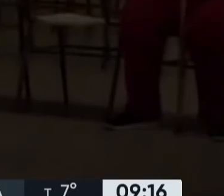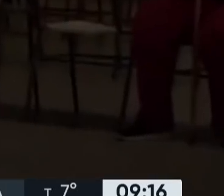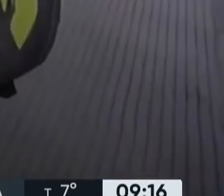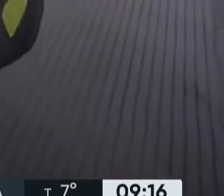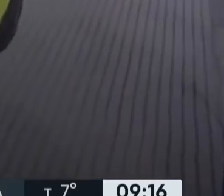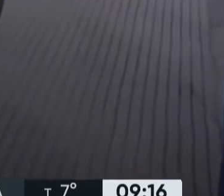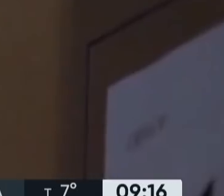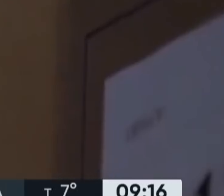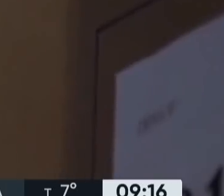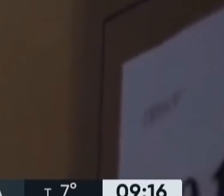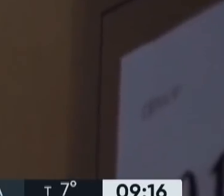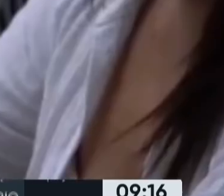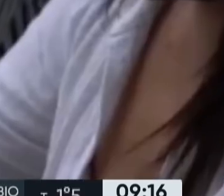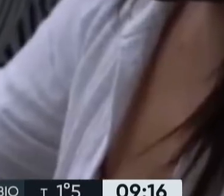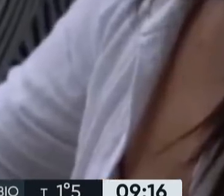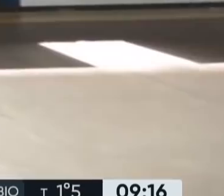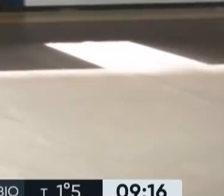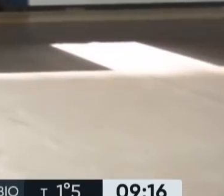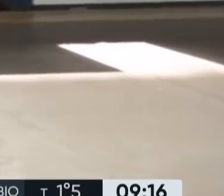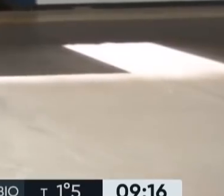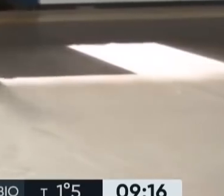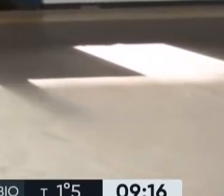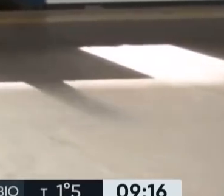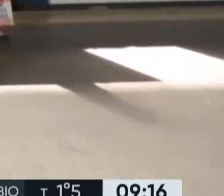derecho. En estas elecciones, elegí votar.